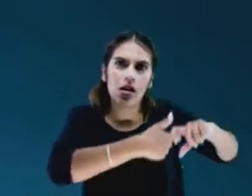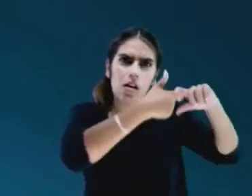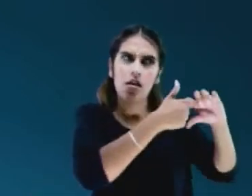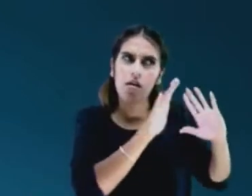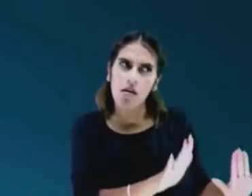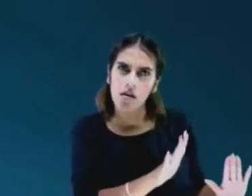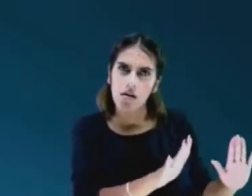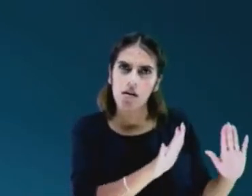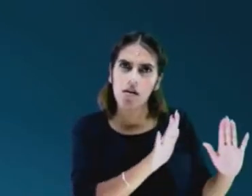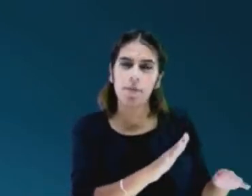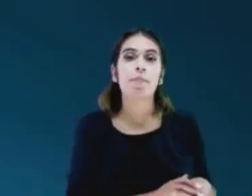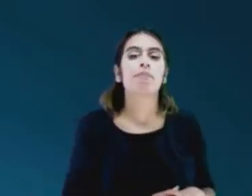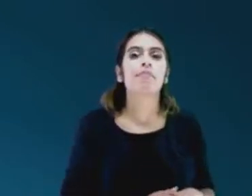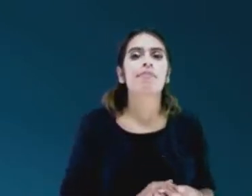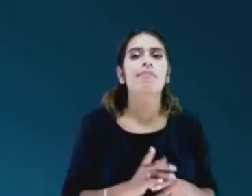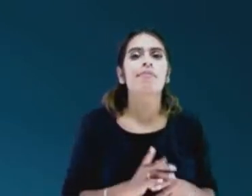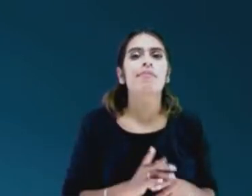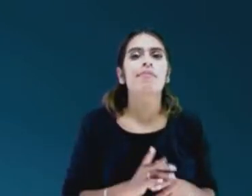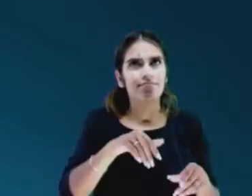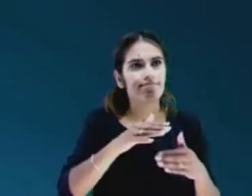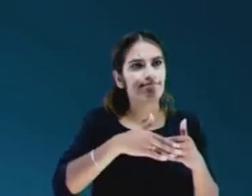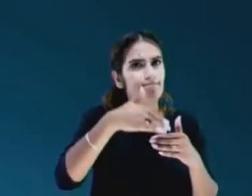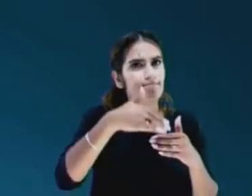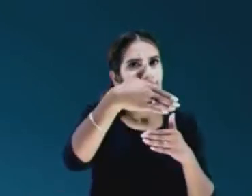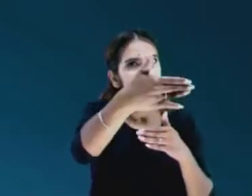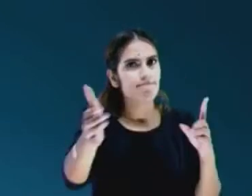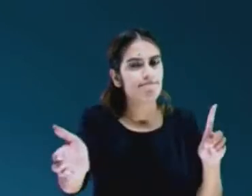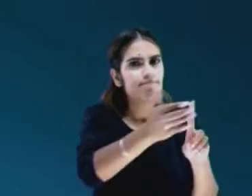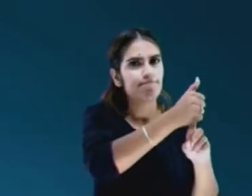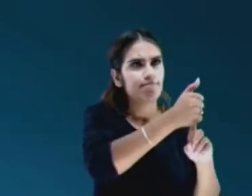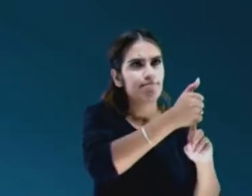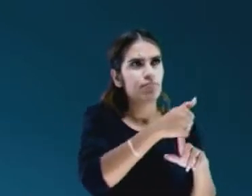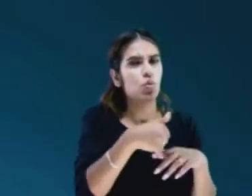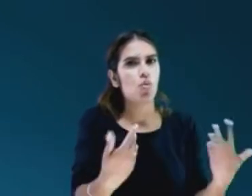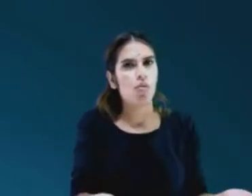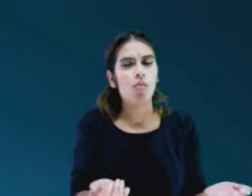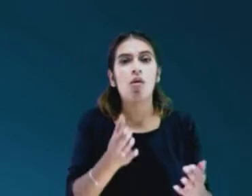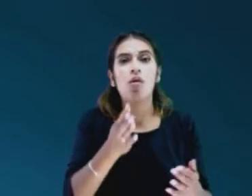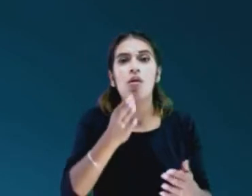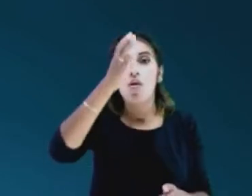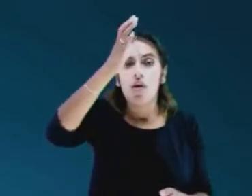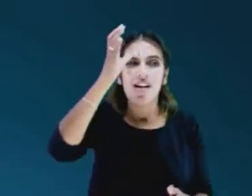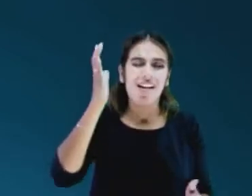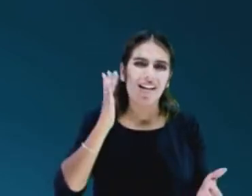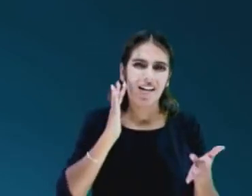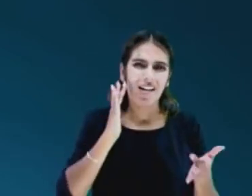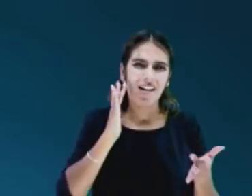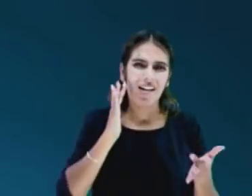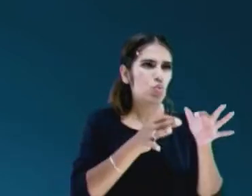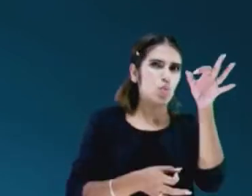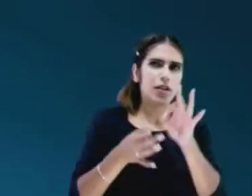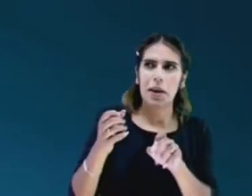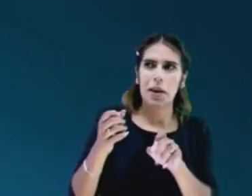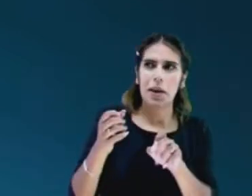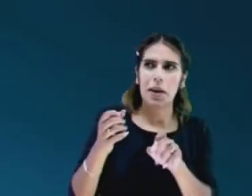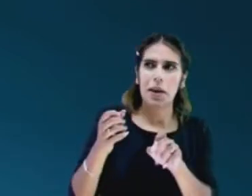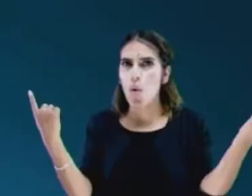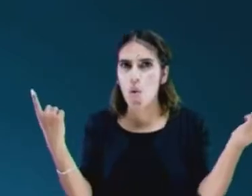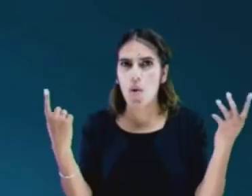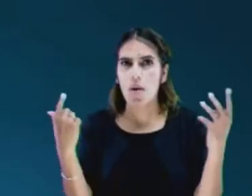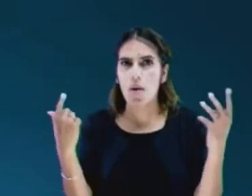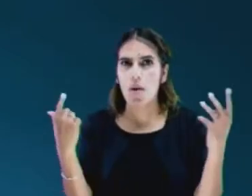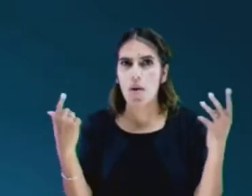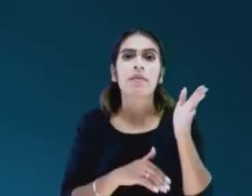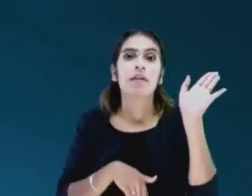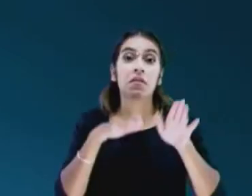el alcance de la posición conceptos sobre controversias jurídicas y podemos meternos en asuntos de